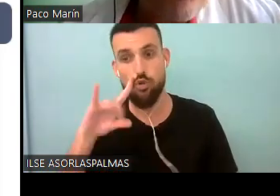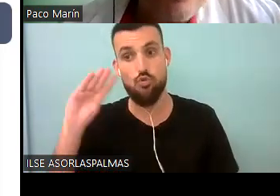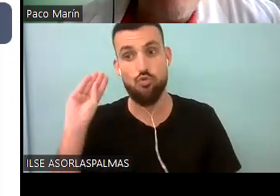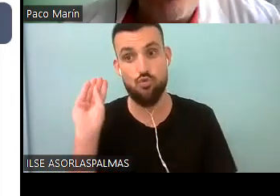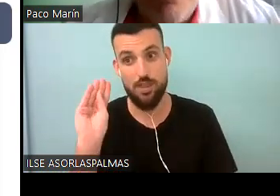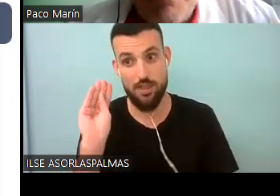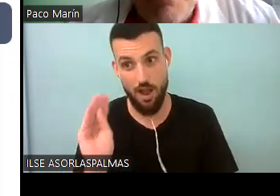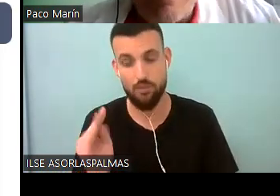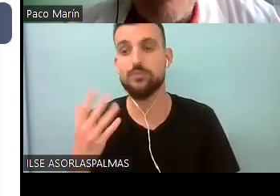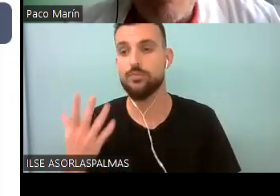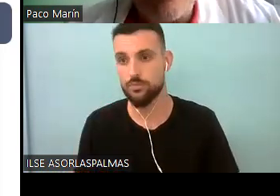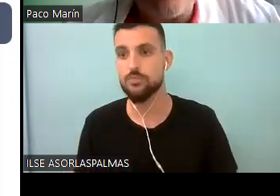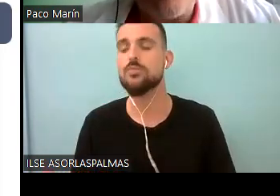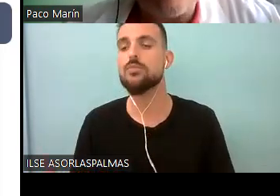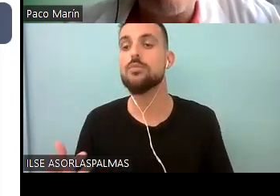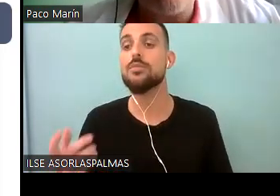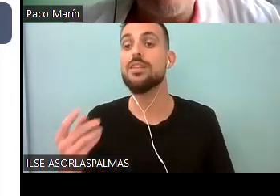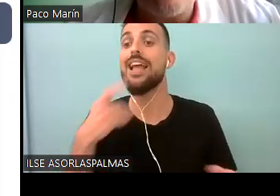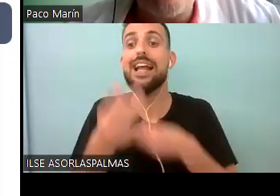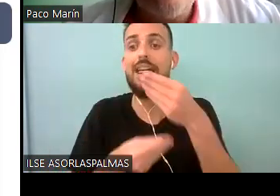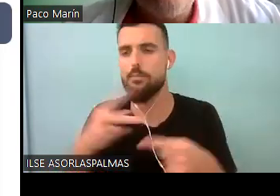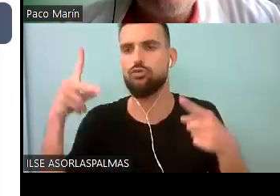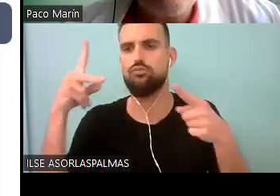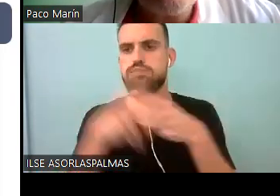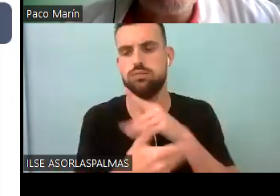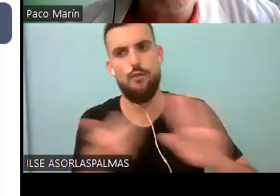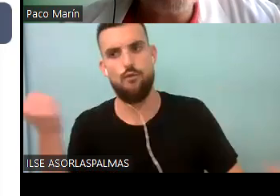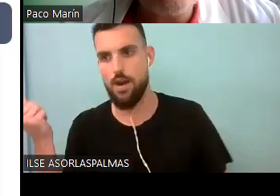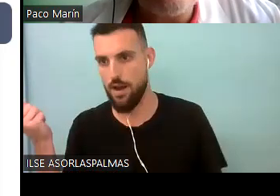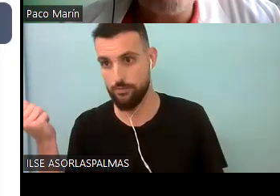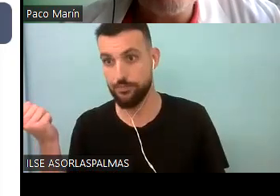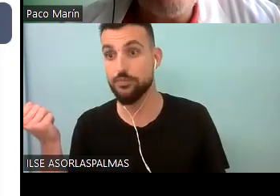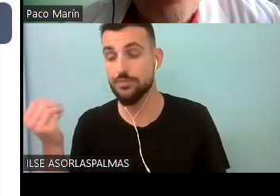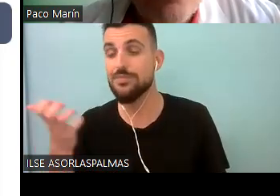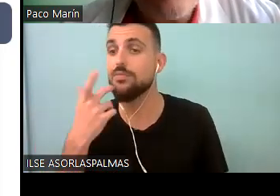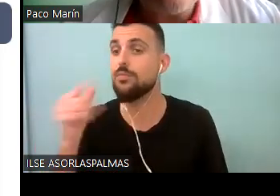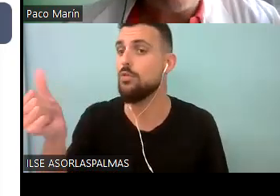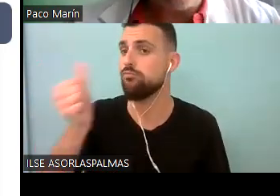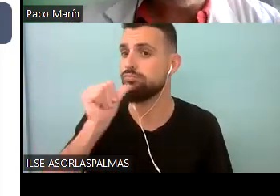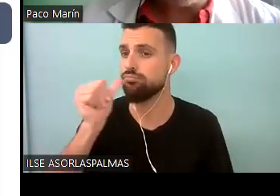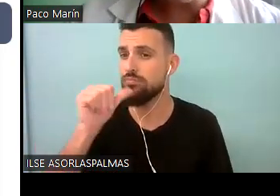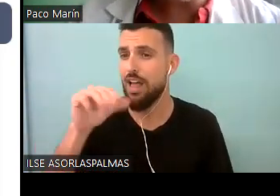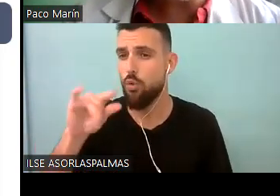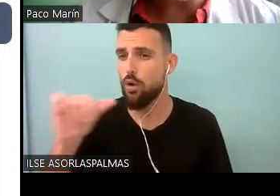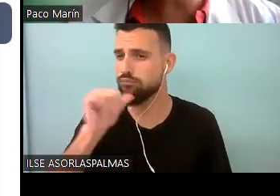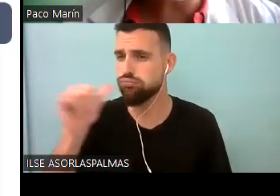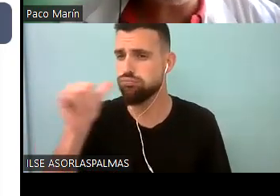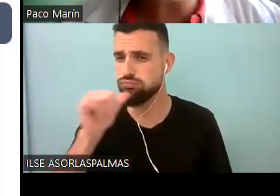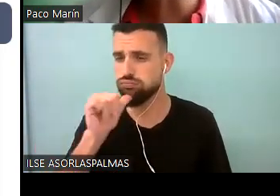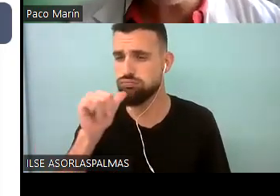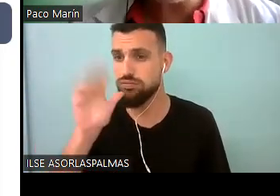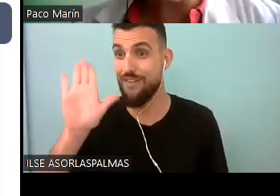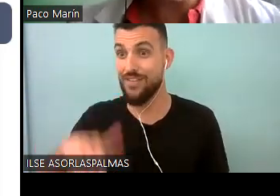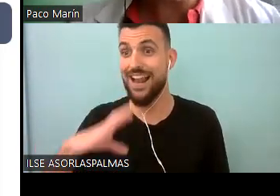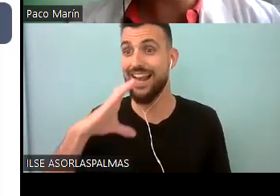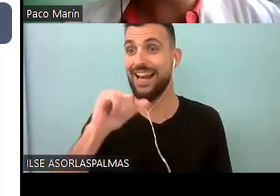esos casos lo que hacemos es perderlos a través de la orina, y hay una disminución en el depósito de minerales a nivel de los